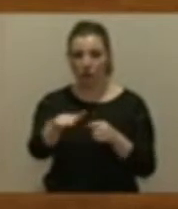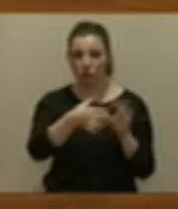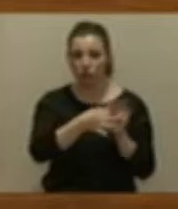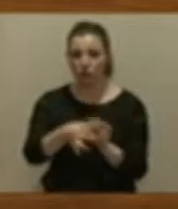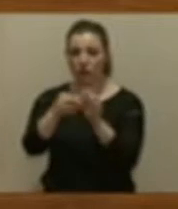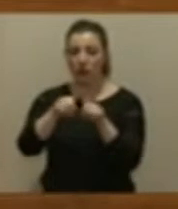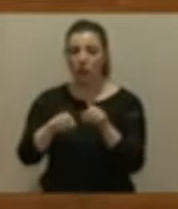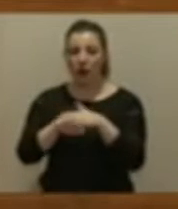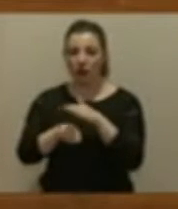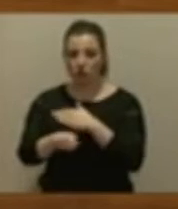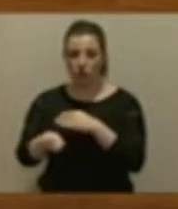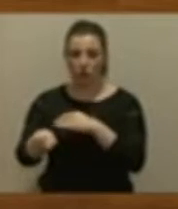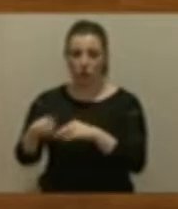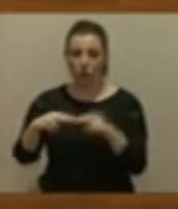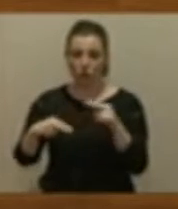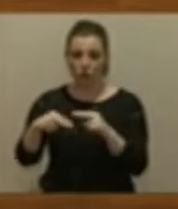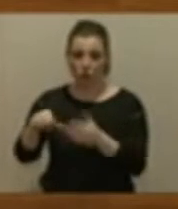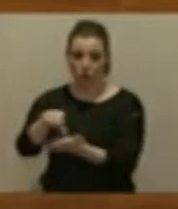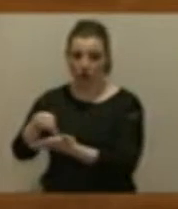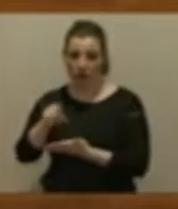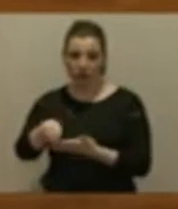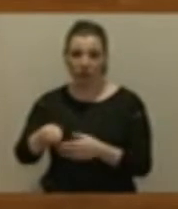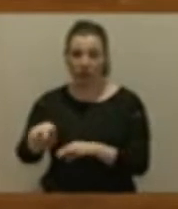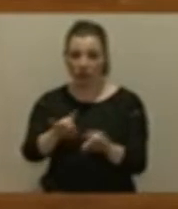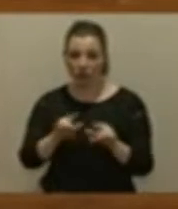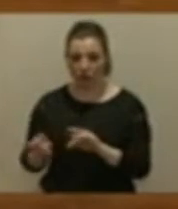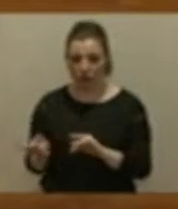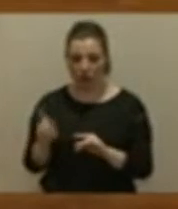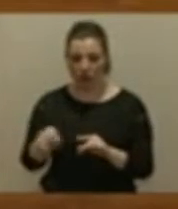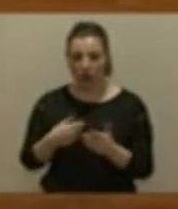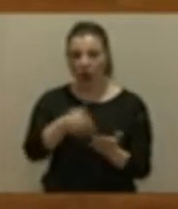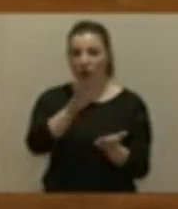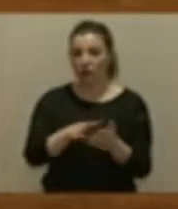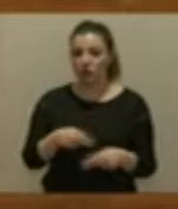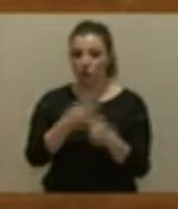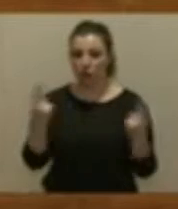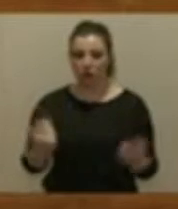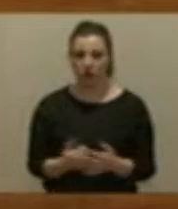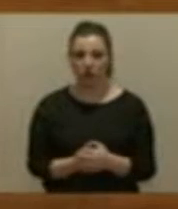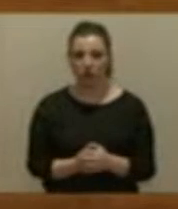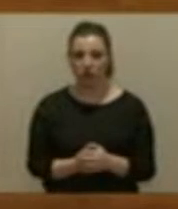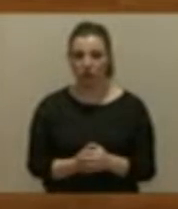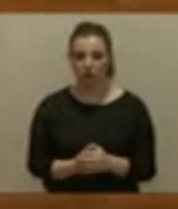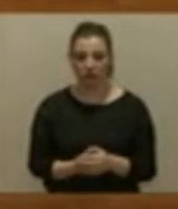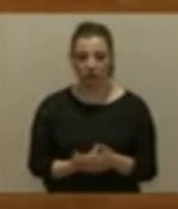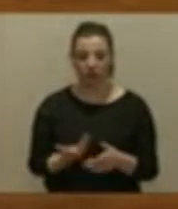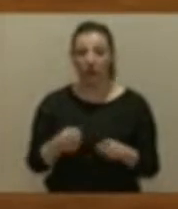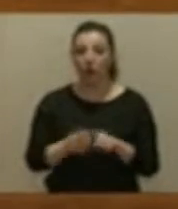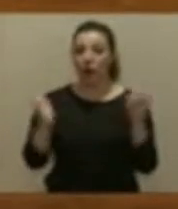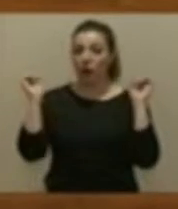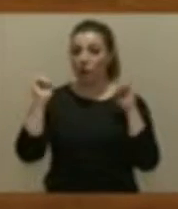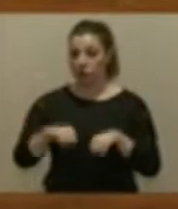y la gestión urbana y territorial, con sesiones abiertas y actas públicas. En aras de conseguir un mayor